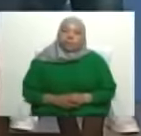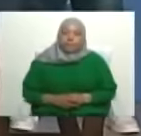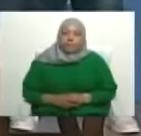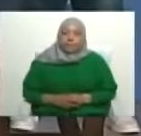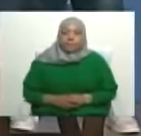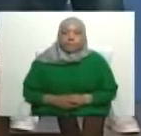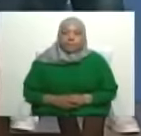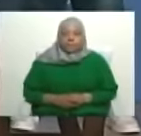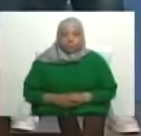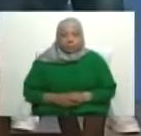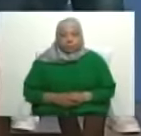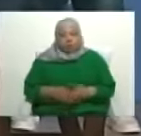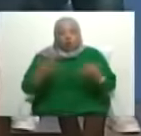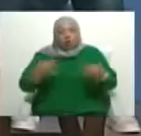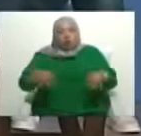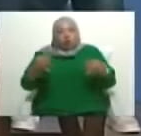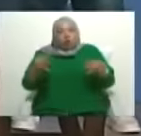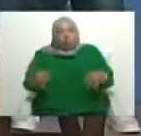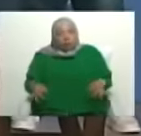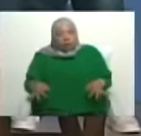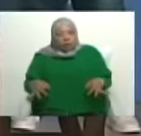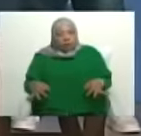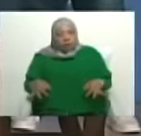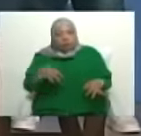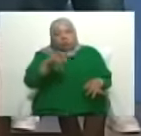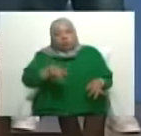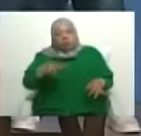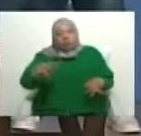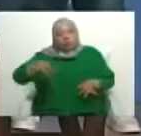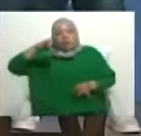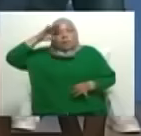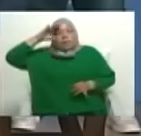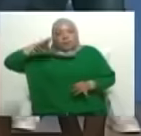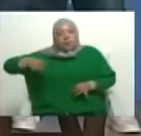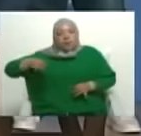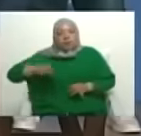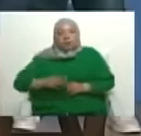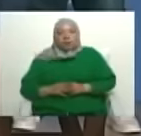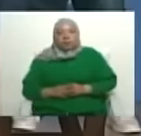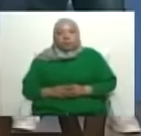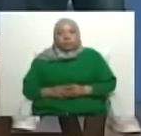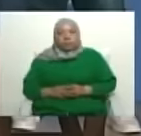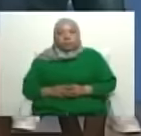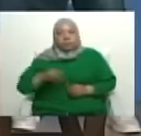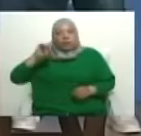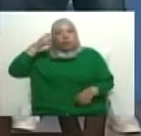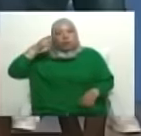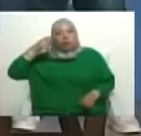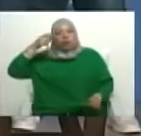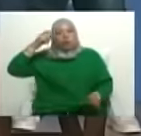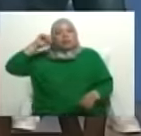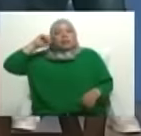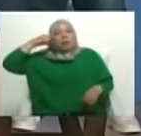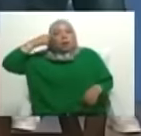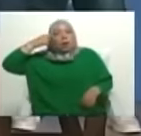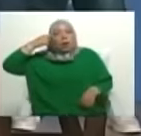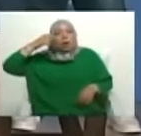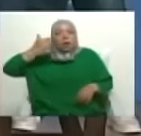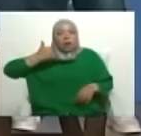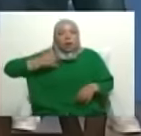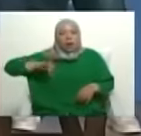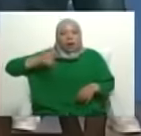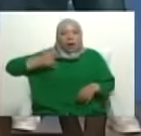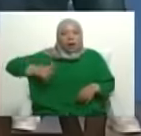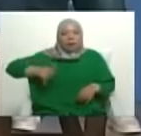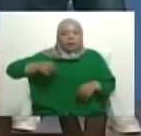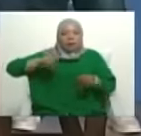Es decir, una confluencia de ejércitos extranjeros. ¿Se acuerdan de los planes de Macri y del ejército argentino para invadir